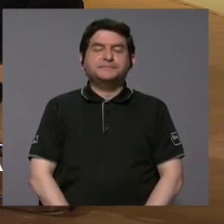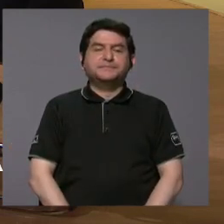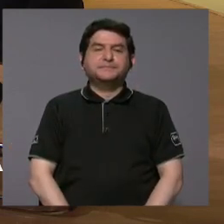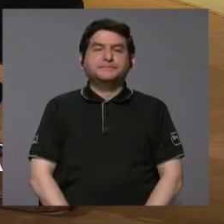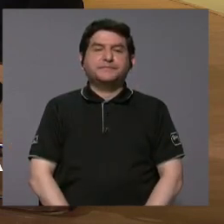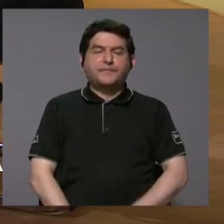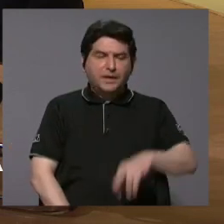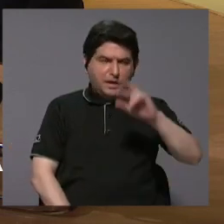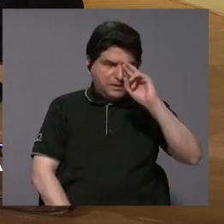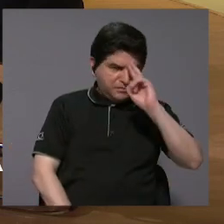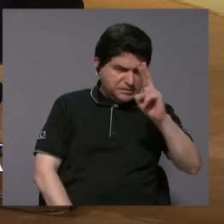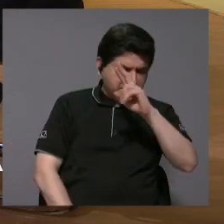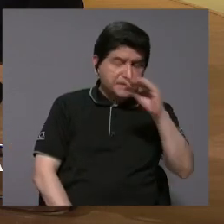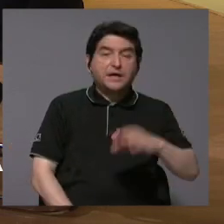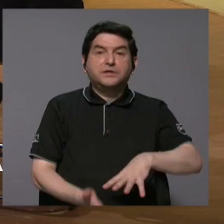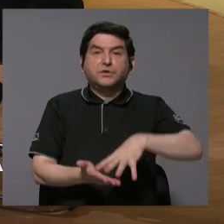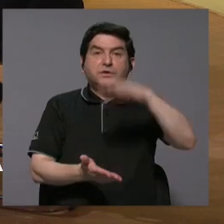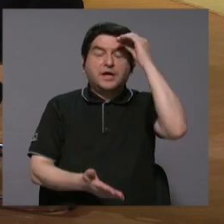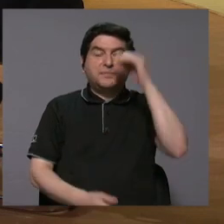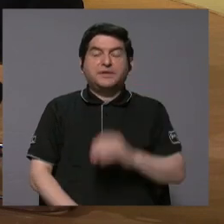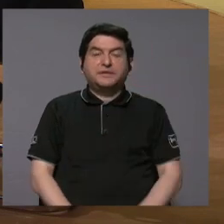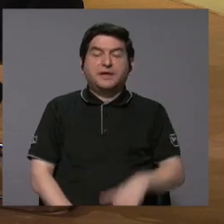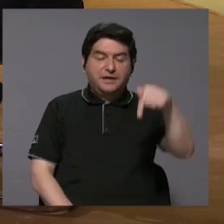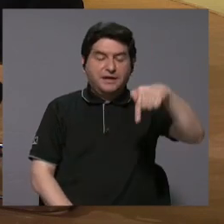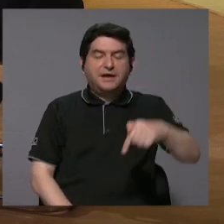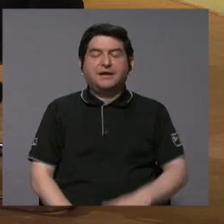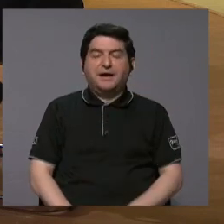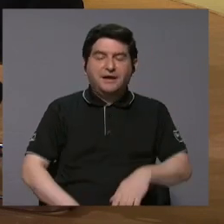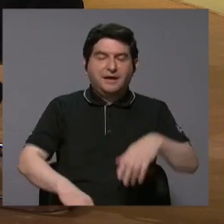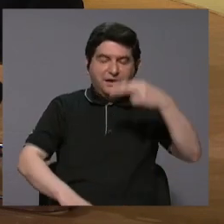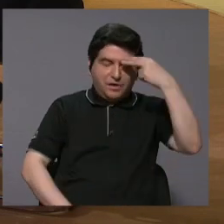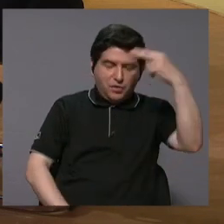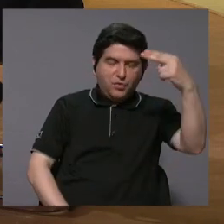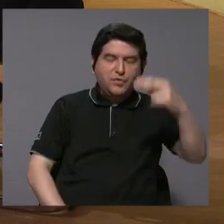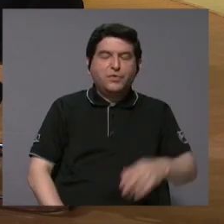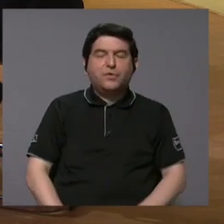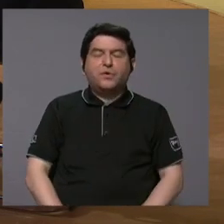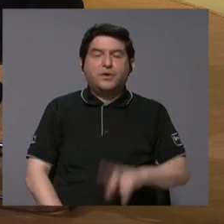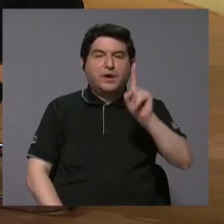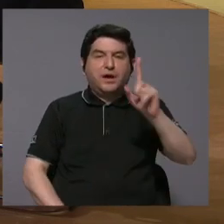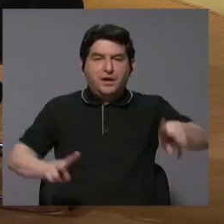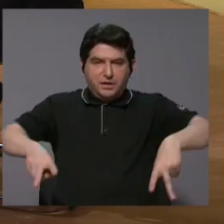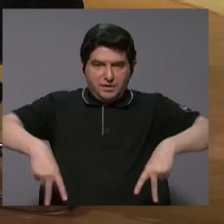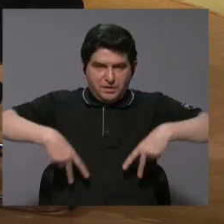admirando y aprendiendo de este homenaje a toda una vida de